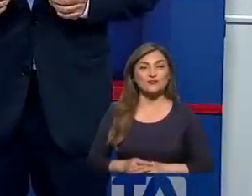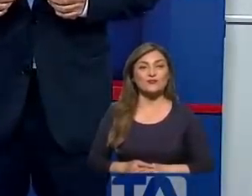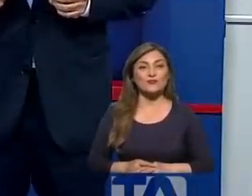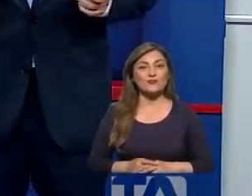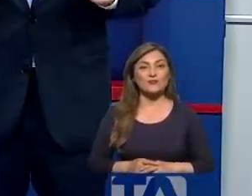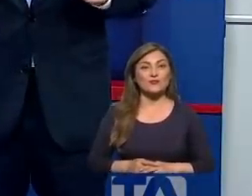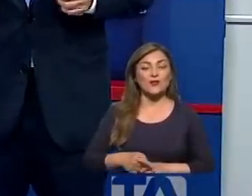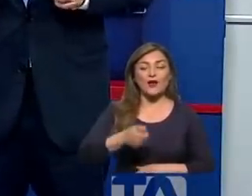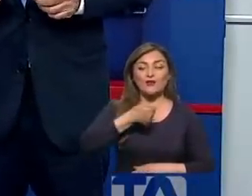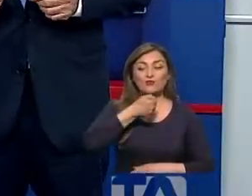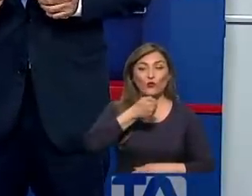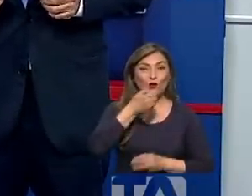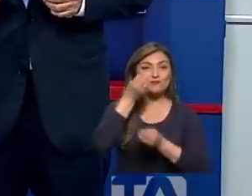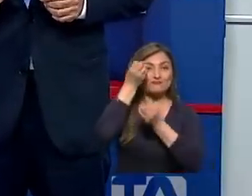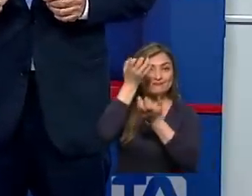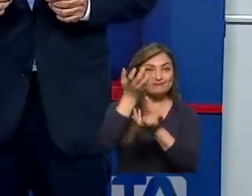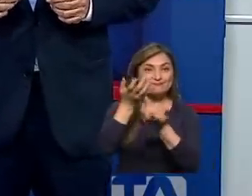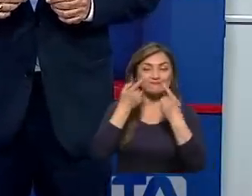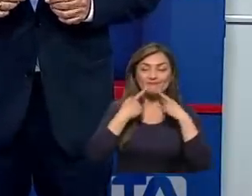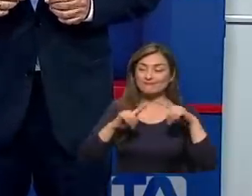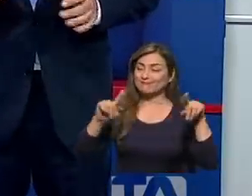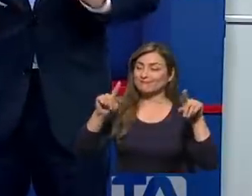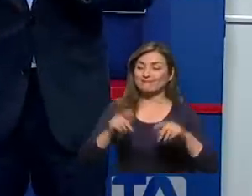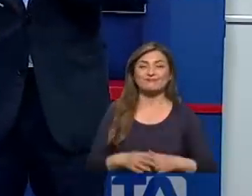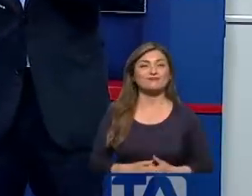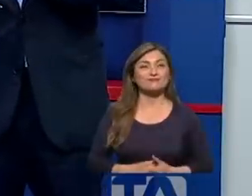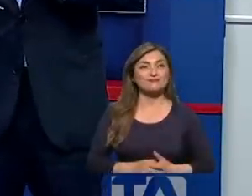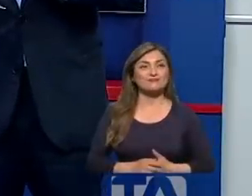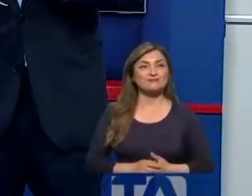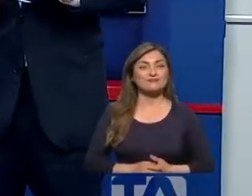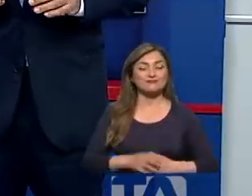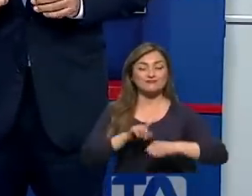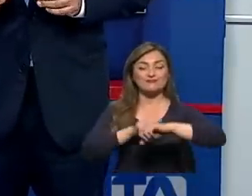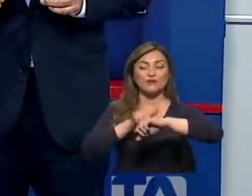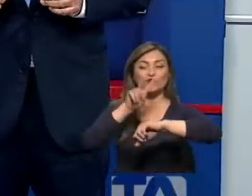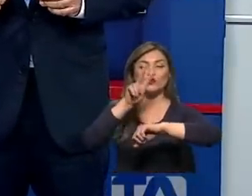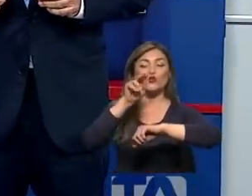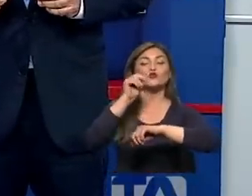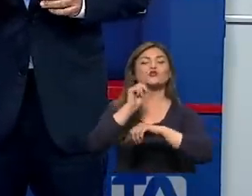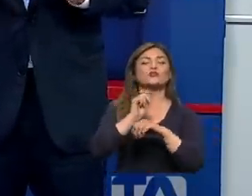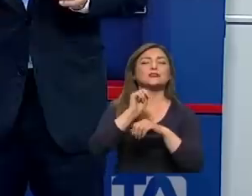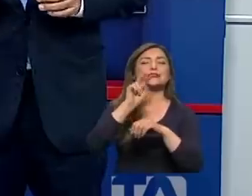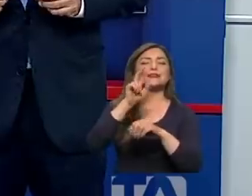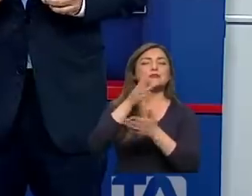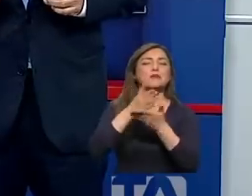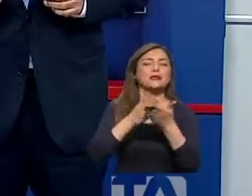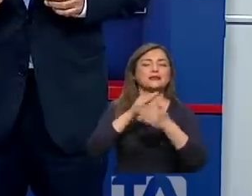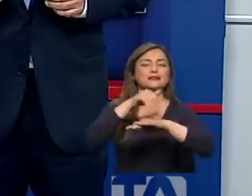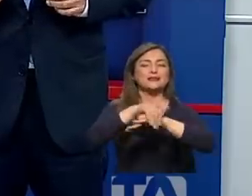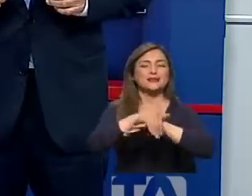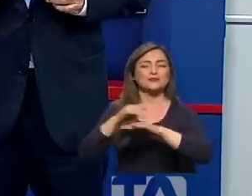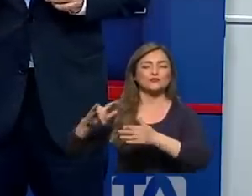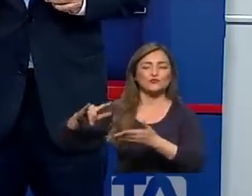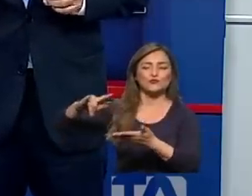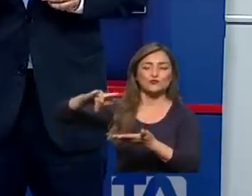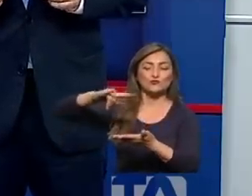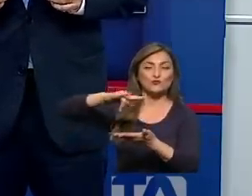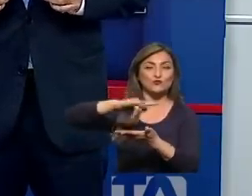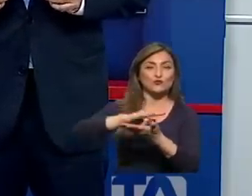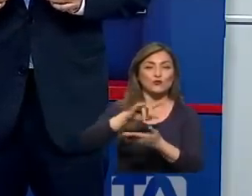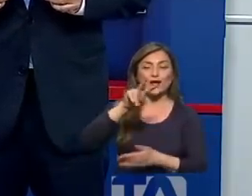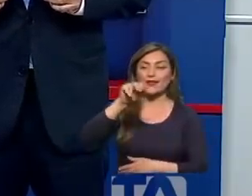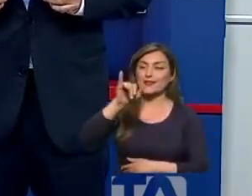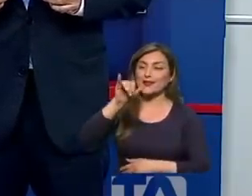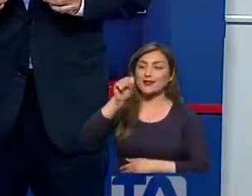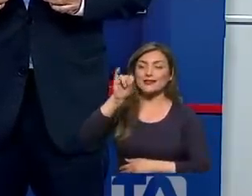ofrecer una rueda de prensa. Pasadas las 14:30 llegó la aeronave que traía a Neysi